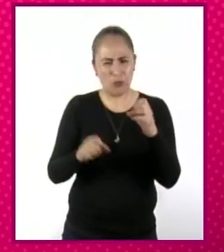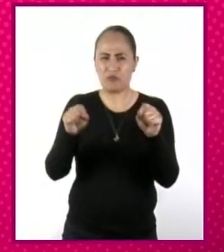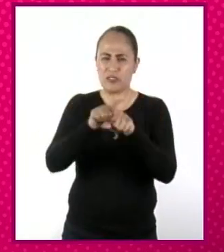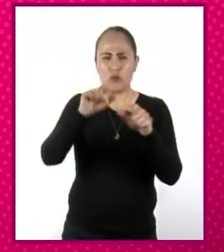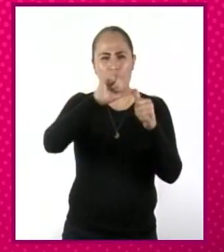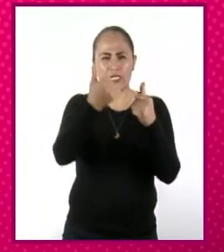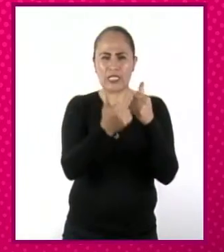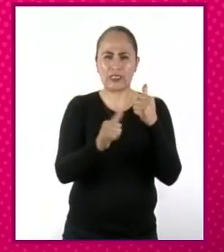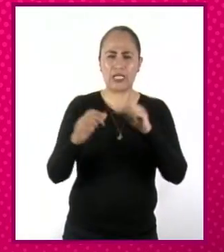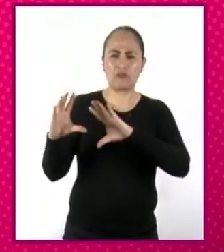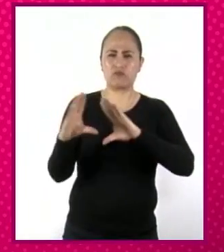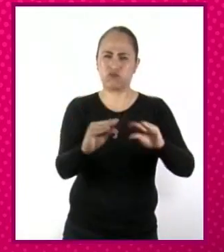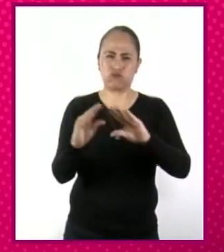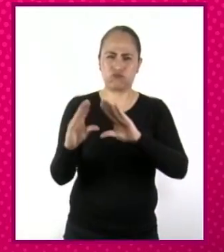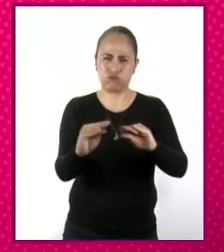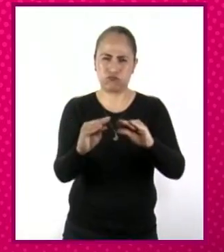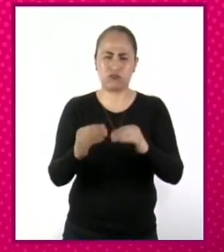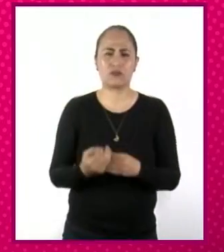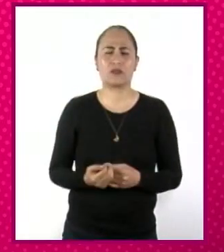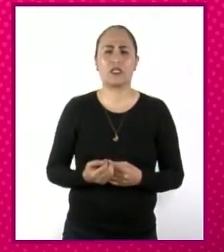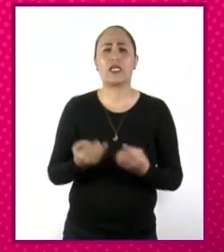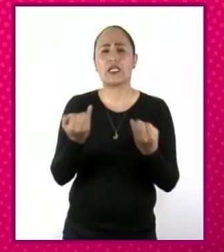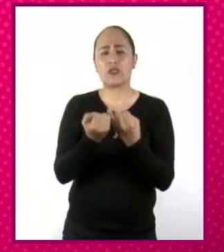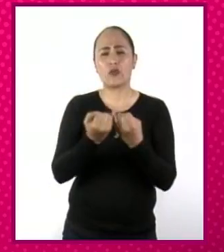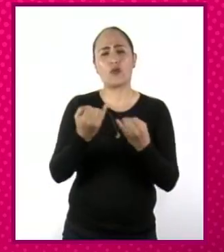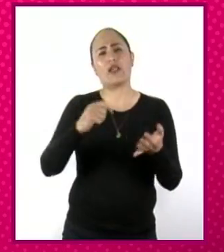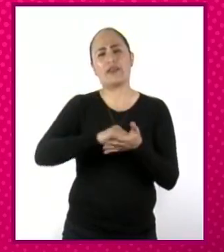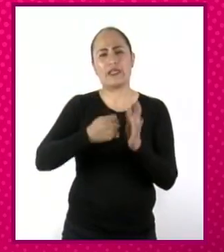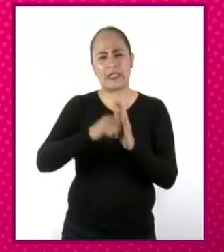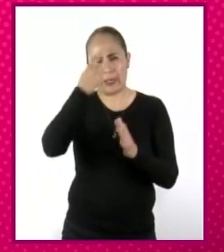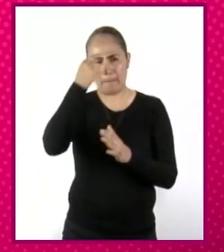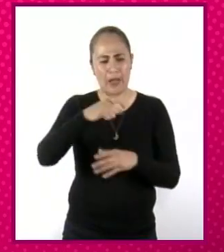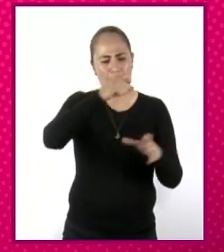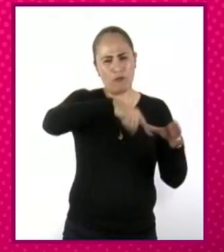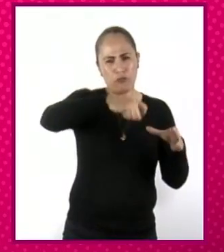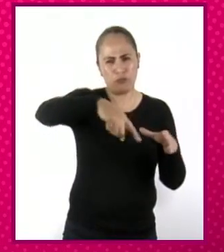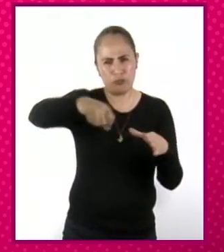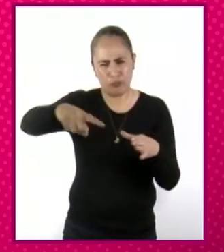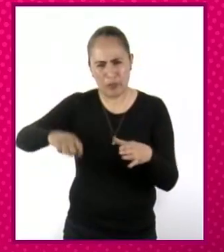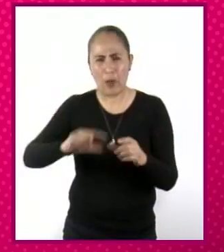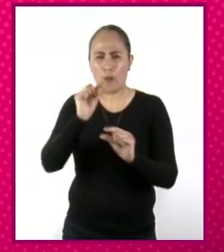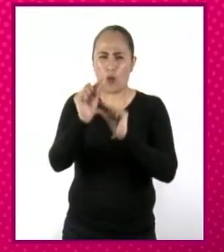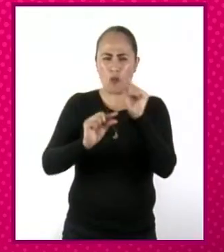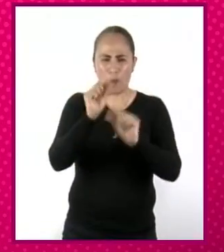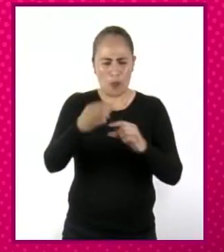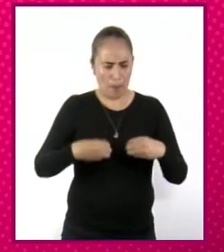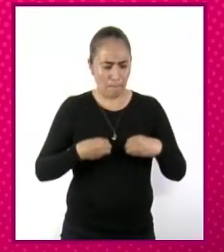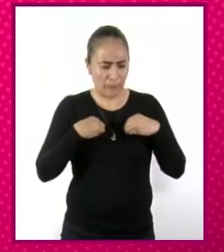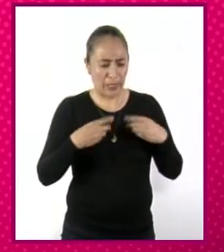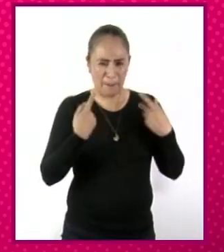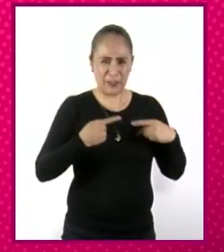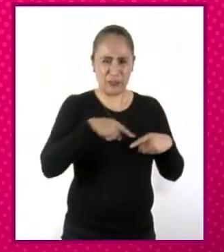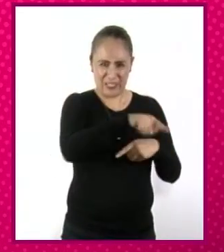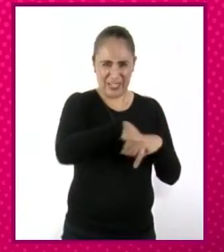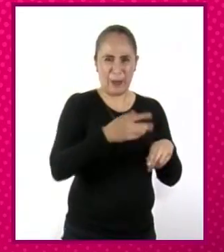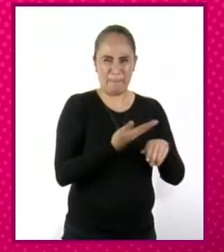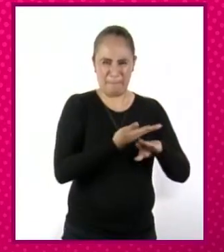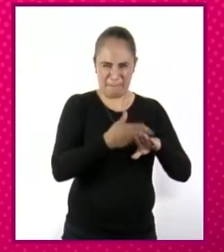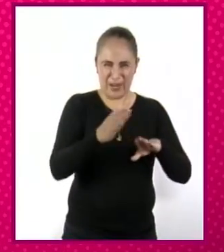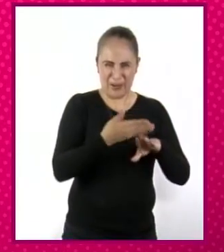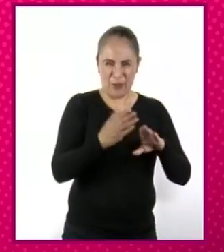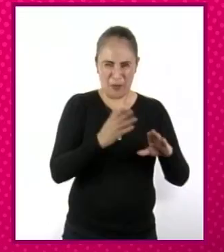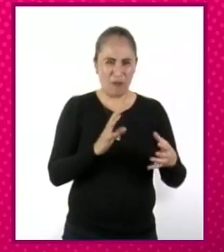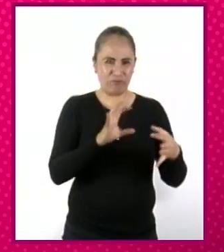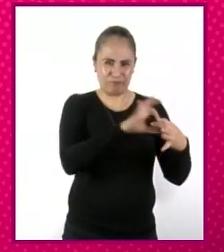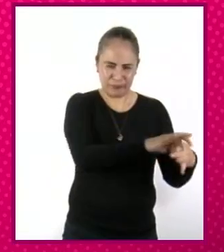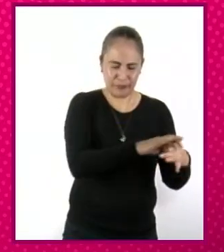artesanos, se les va a enseñar técnicas agrícolas y poco a poco se incorporan a la forma de vida del blanco. El golpe final para